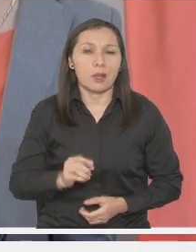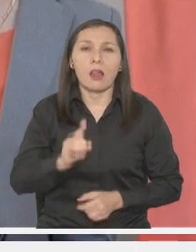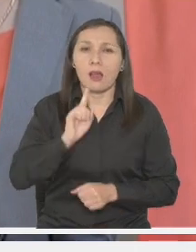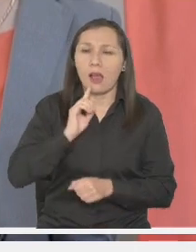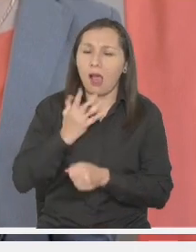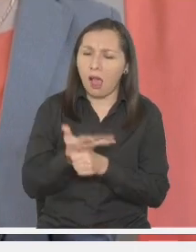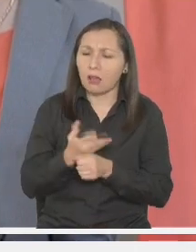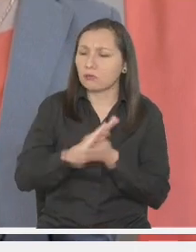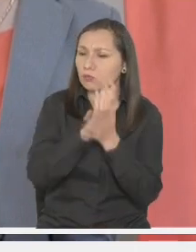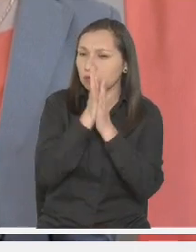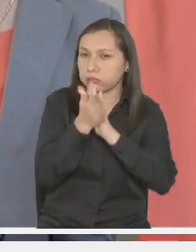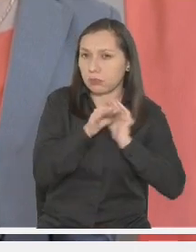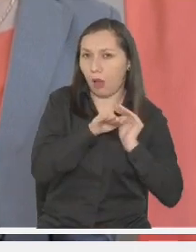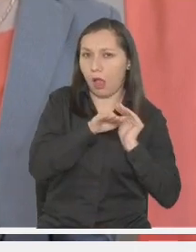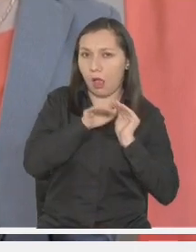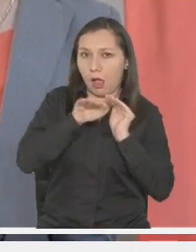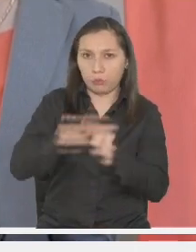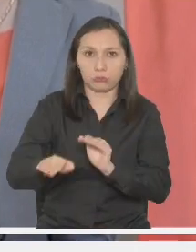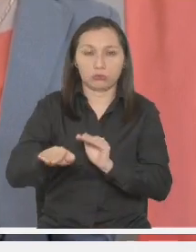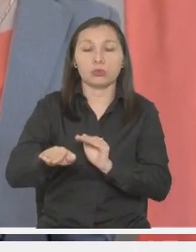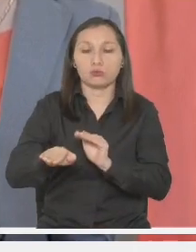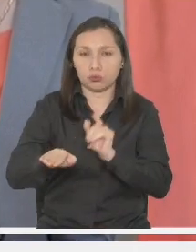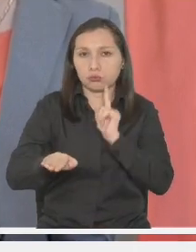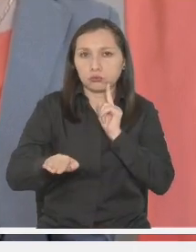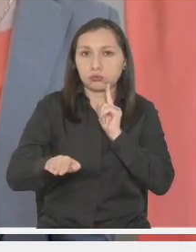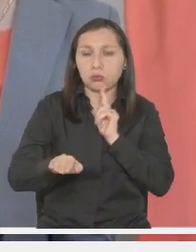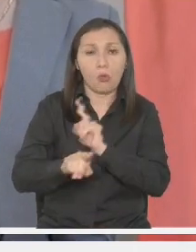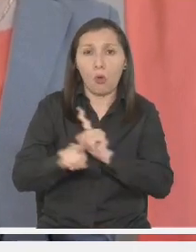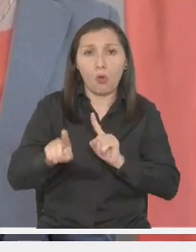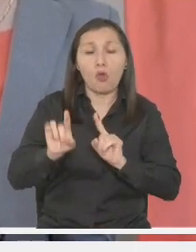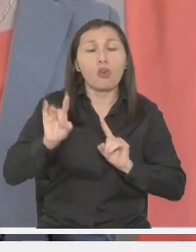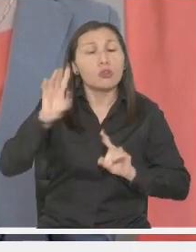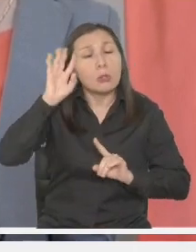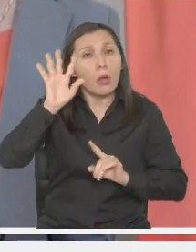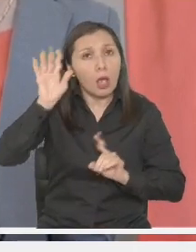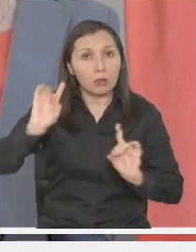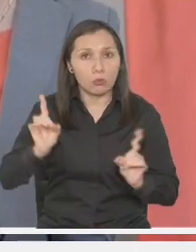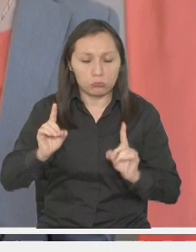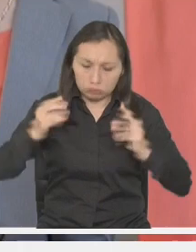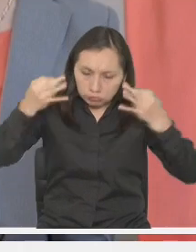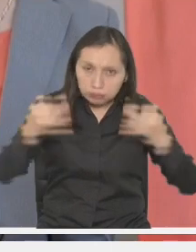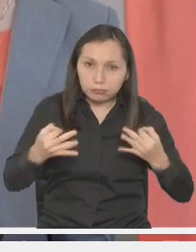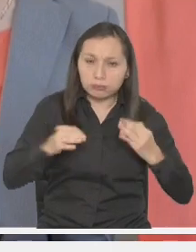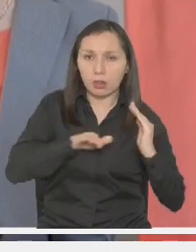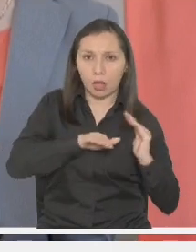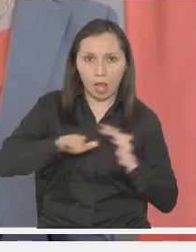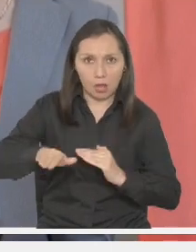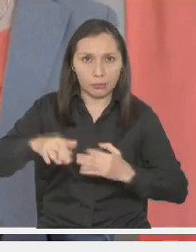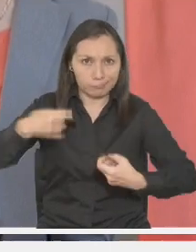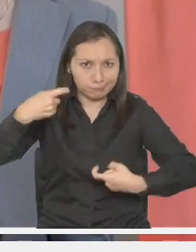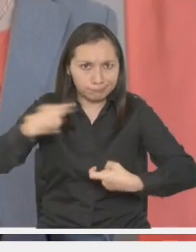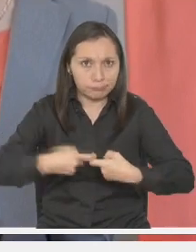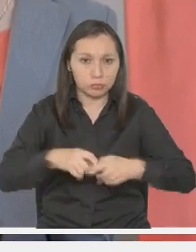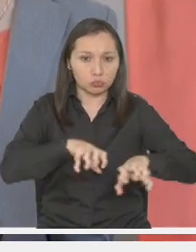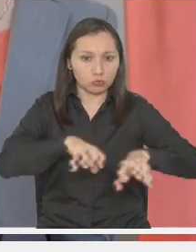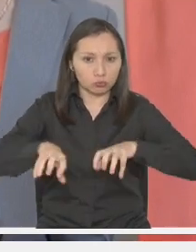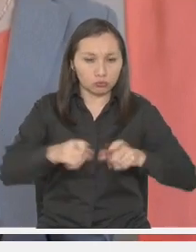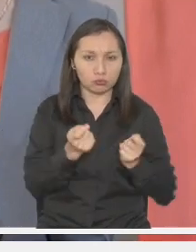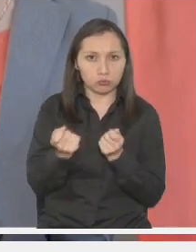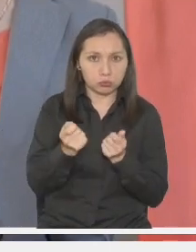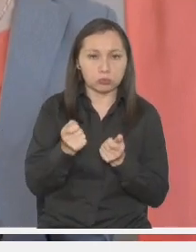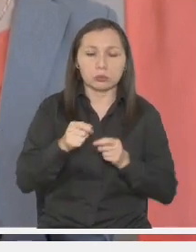tienen todo el respaldo, y no retórico, todo el respaldo concreto, con recursos,